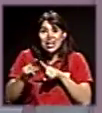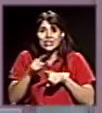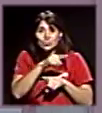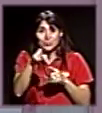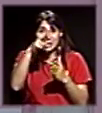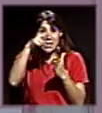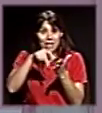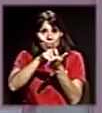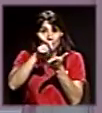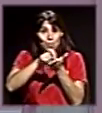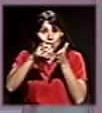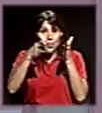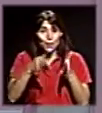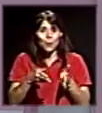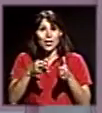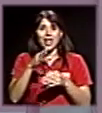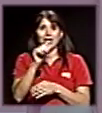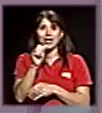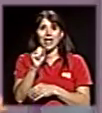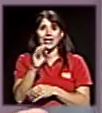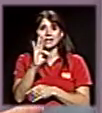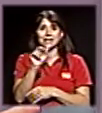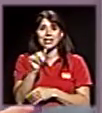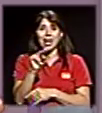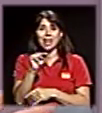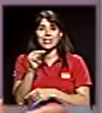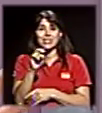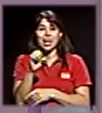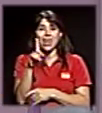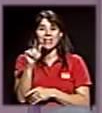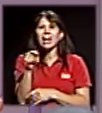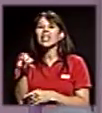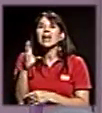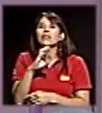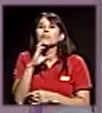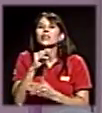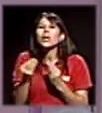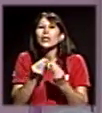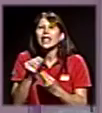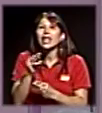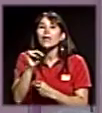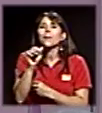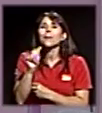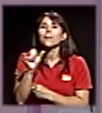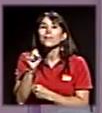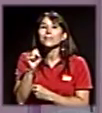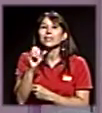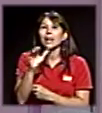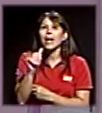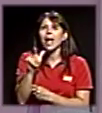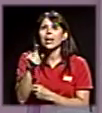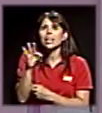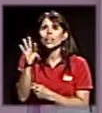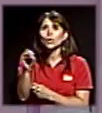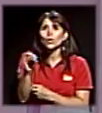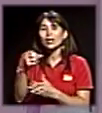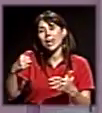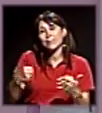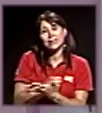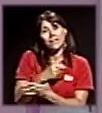castañera me me entenderán ah que lastimosamente se quedó en el viaje porque tenía genes de